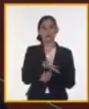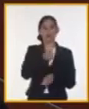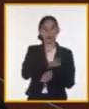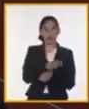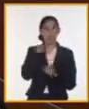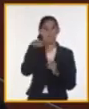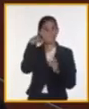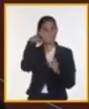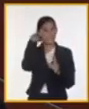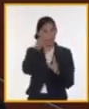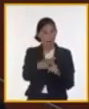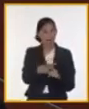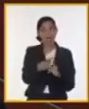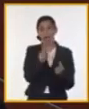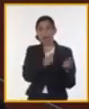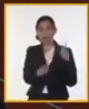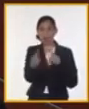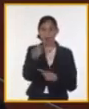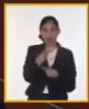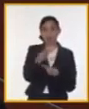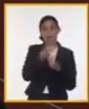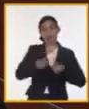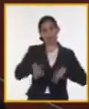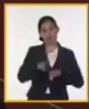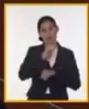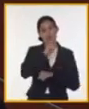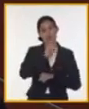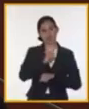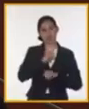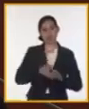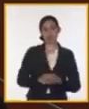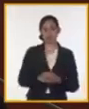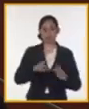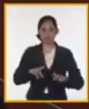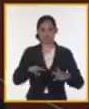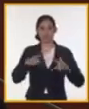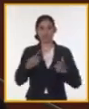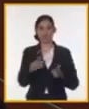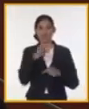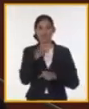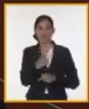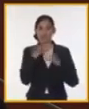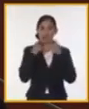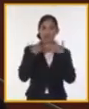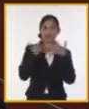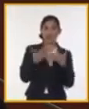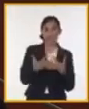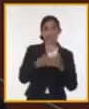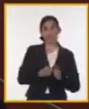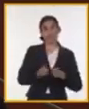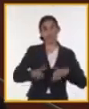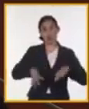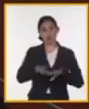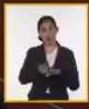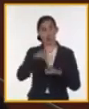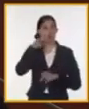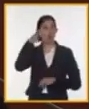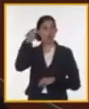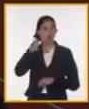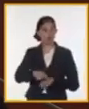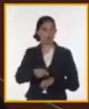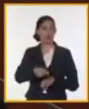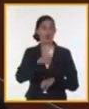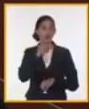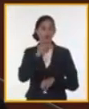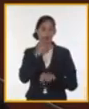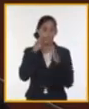el enfrentamiento efectivo a este tipo de conductas. Y bueno, reiterar que desde el punto de vista del enfrentamiento jurídico penal se mantienen